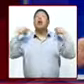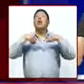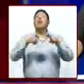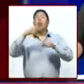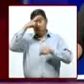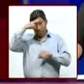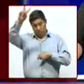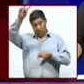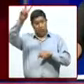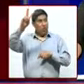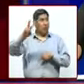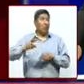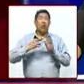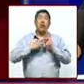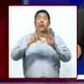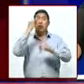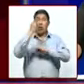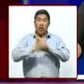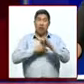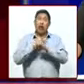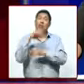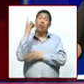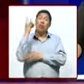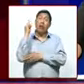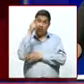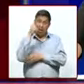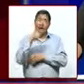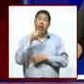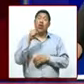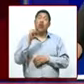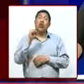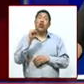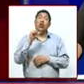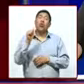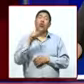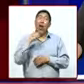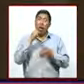tanto, desde México, la canciller de Bolivia, Celinda Sosa, se refirió al tema.